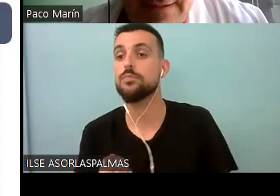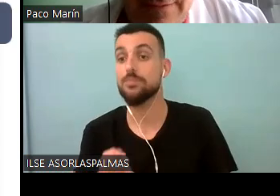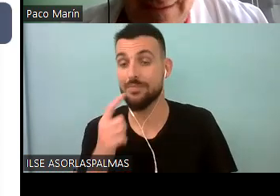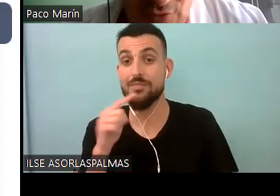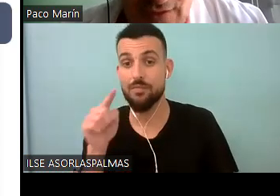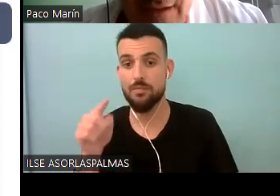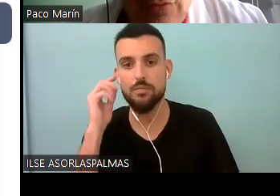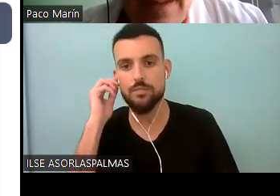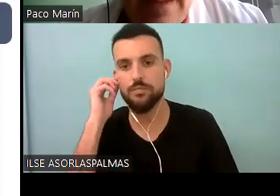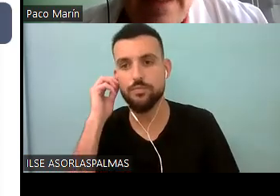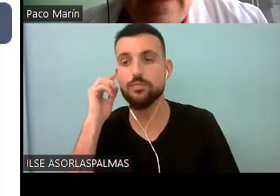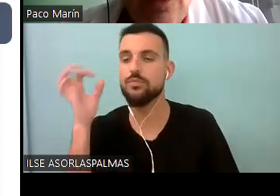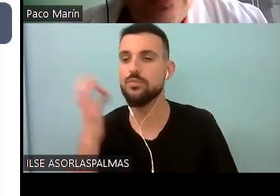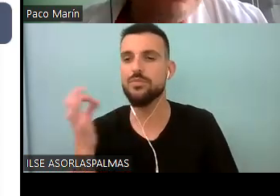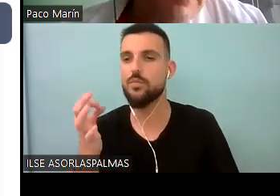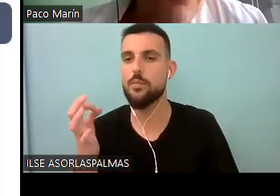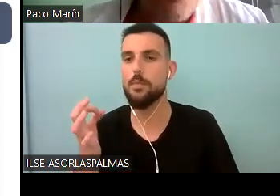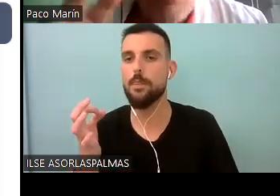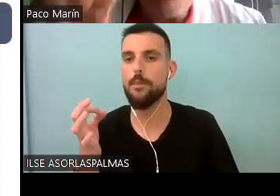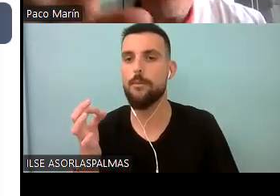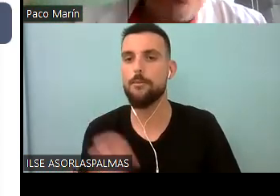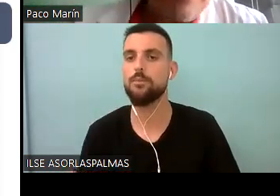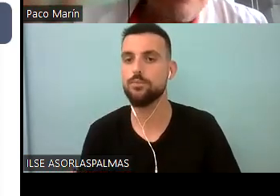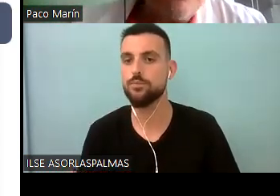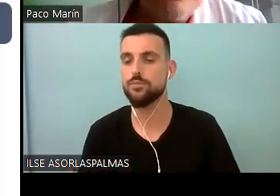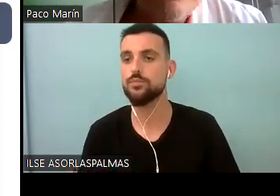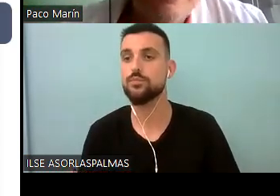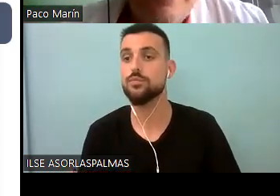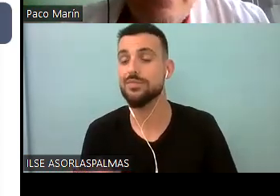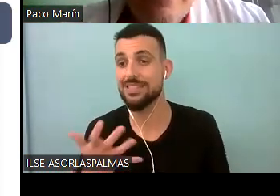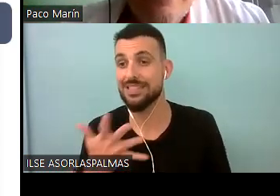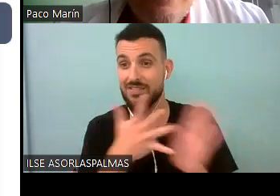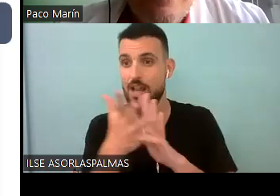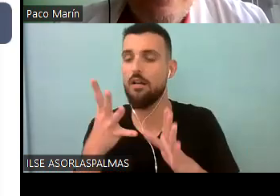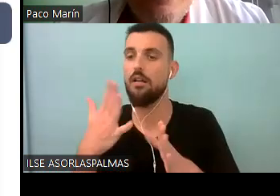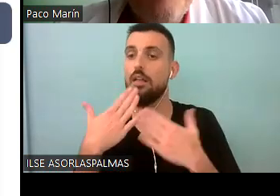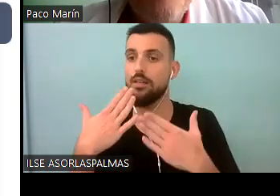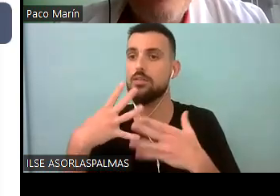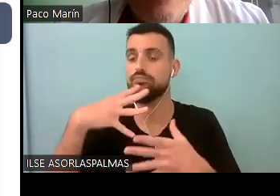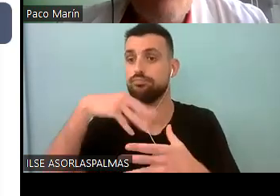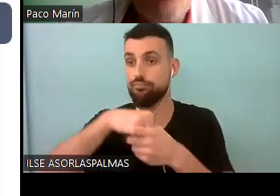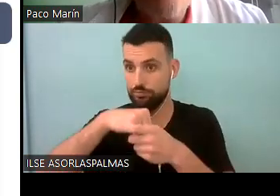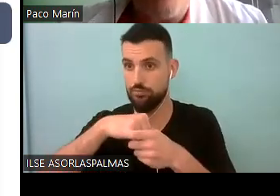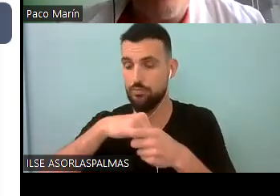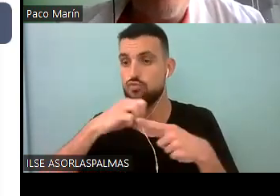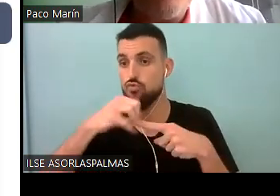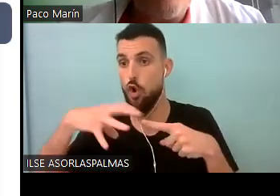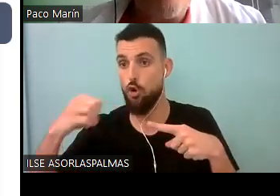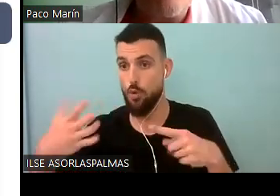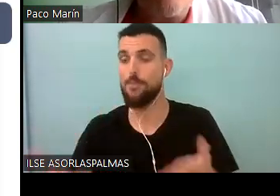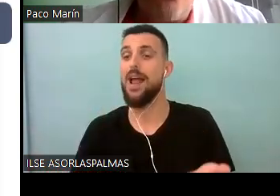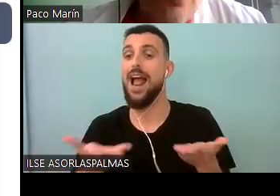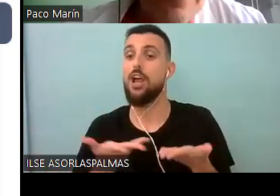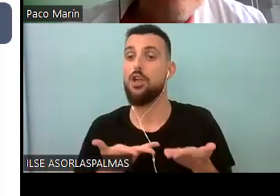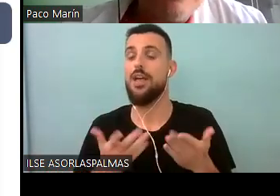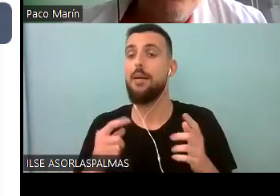un factor, es un aminoácido modificado en realidad, que es proinflamatorio, de